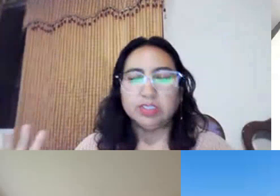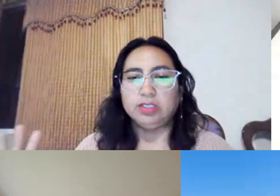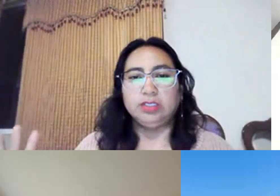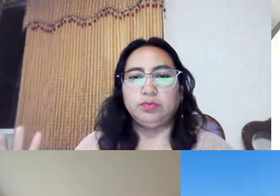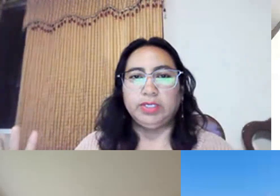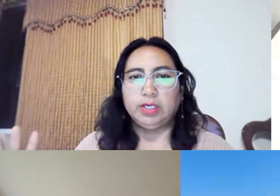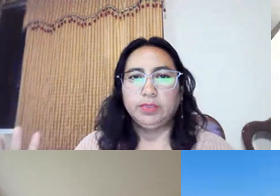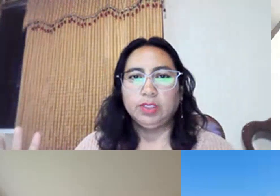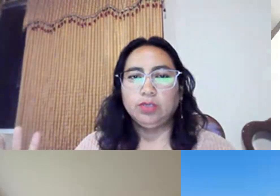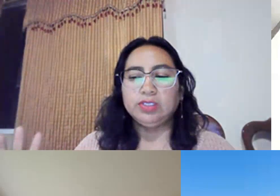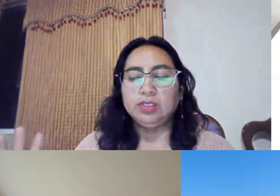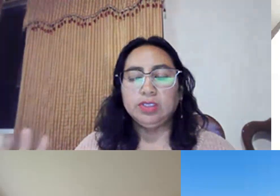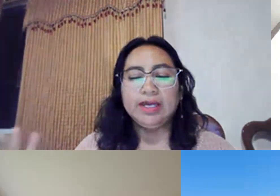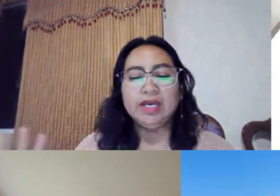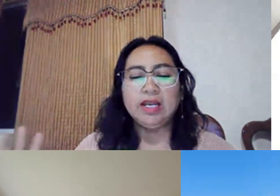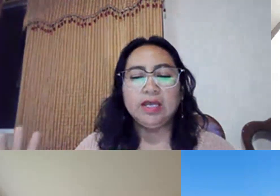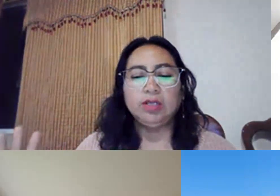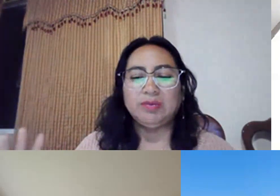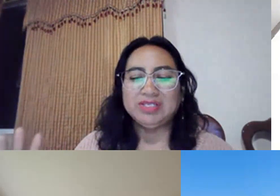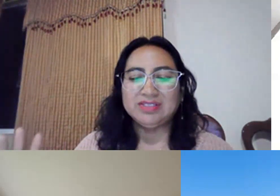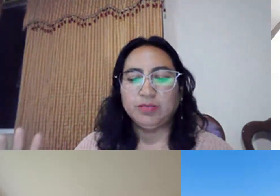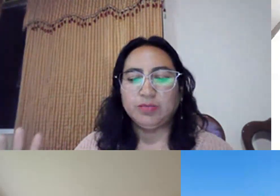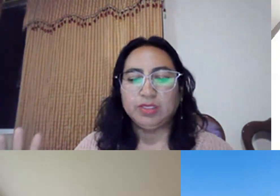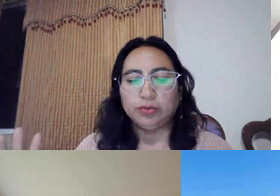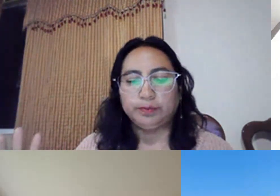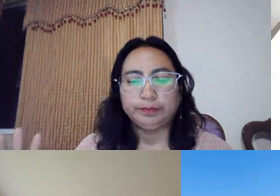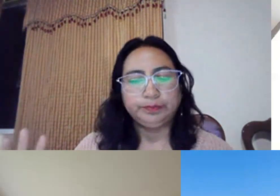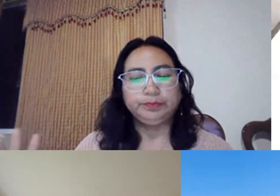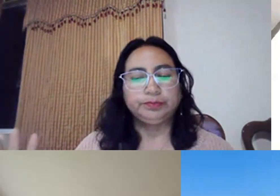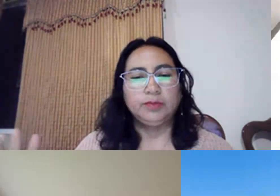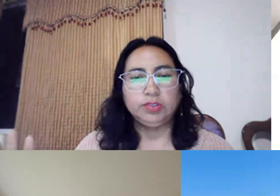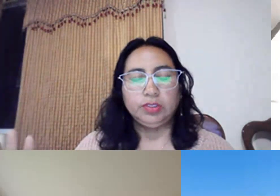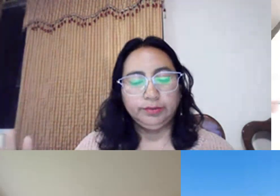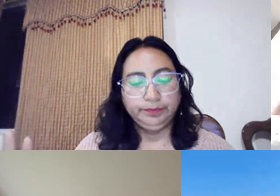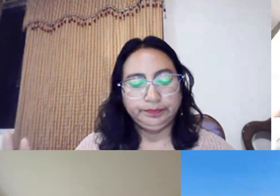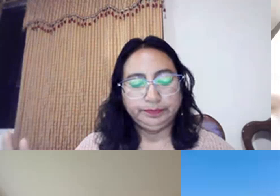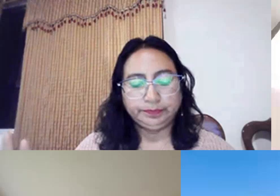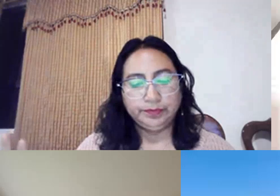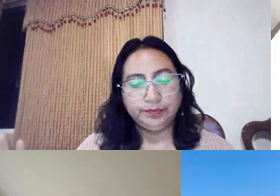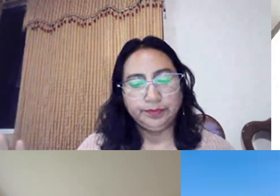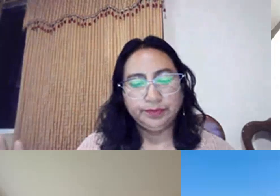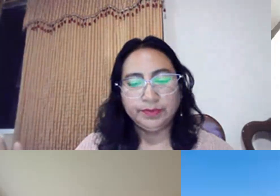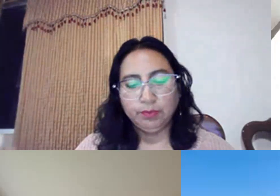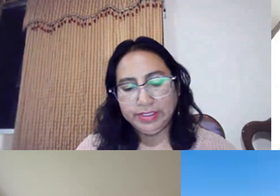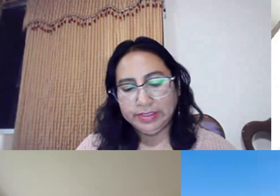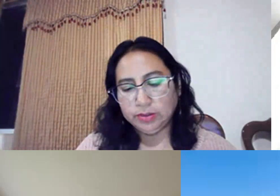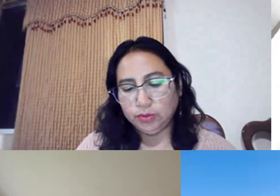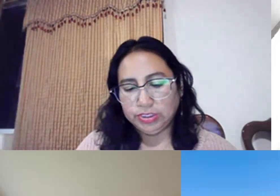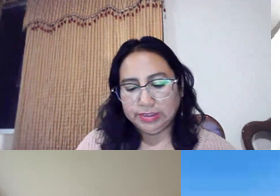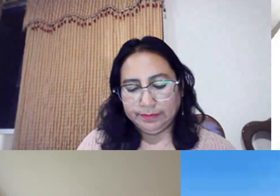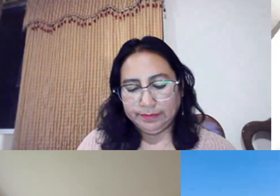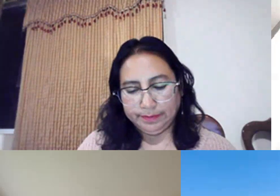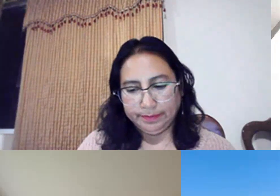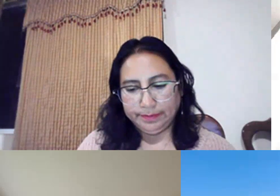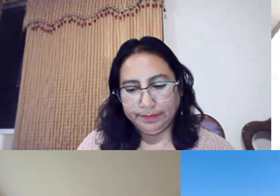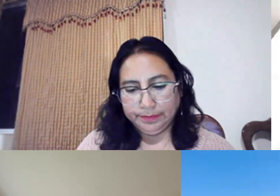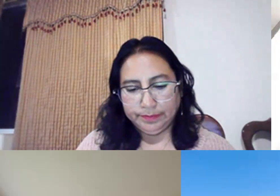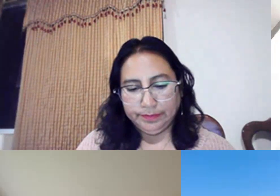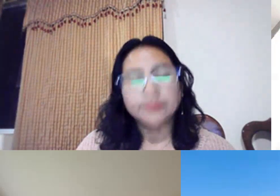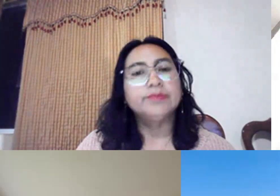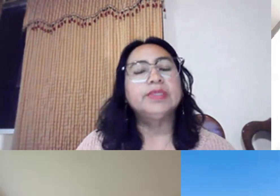eso le explica. Como usted tiene la guía al lado, la va a hacer rapidito. ¿No es Dicen, cierto? buenas noches. Disculpe, Buenas noches.